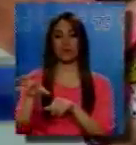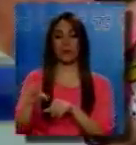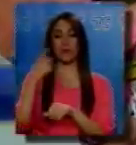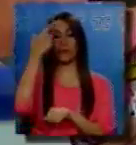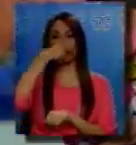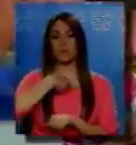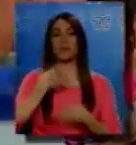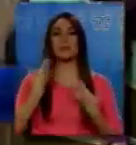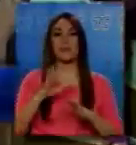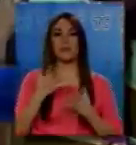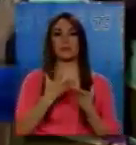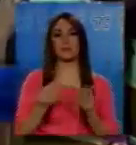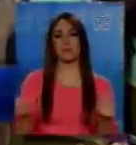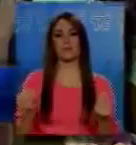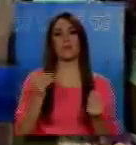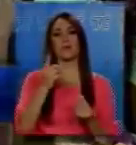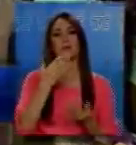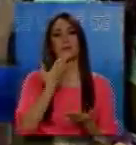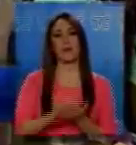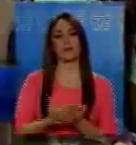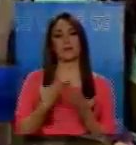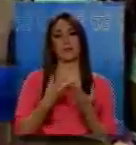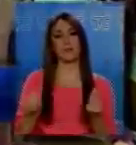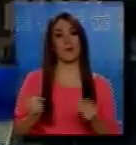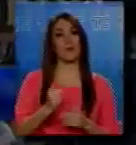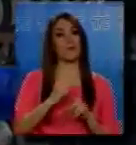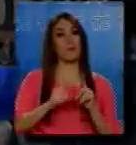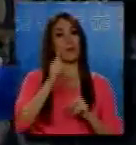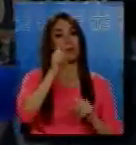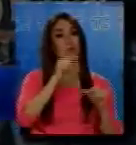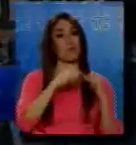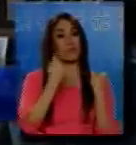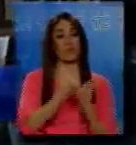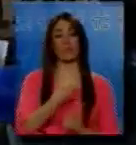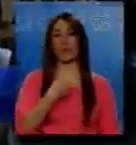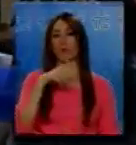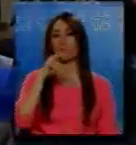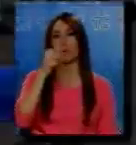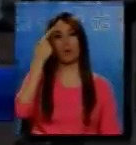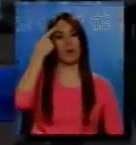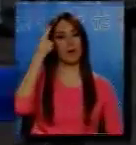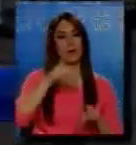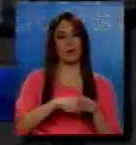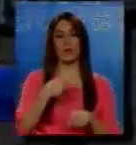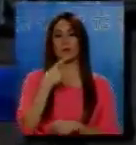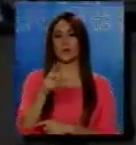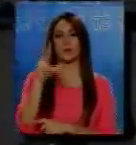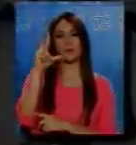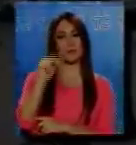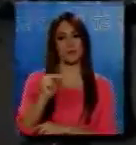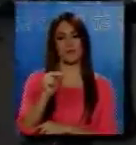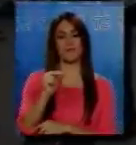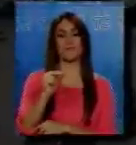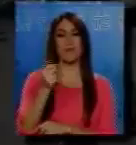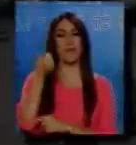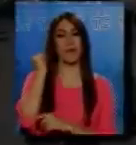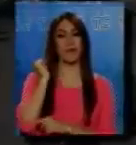comerciantes ya tuvieron solución a su problema, pero existe un grupo de ciudadanos que no está conforme con la gestión del alcalde y, según